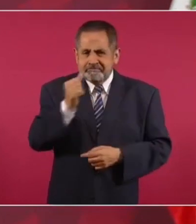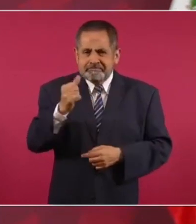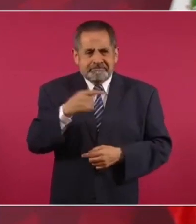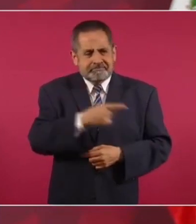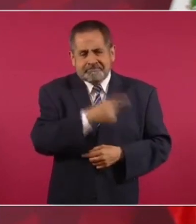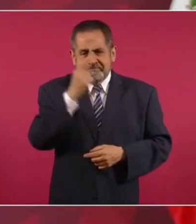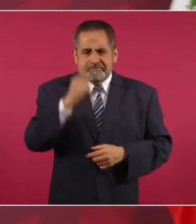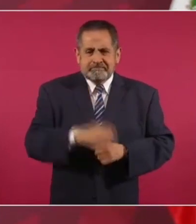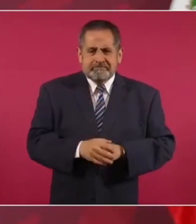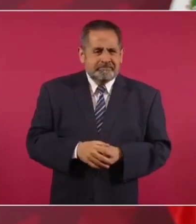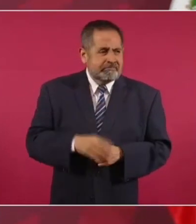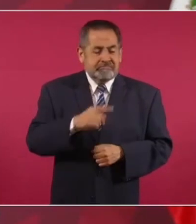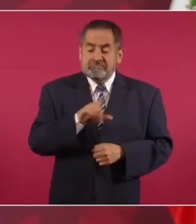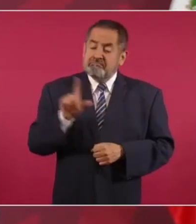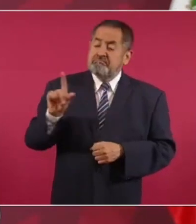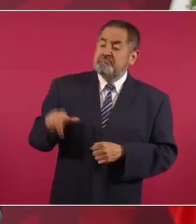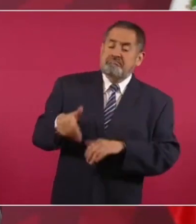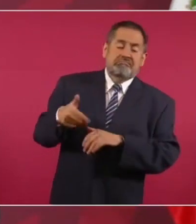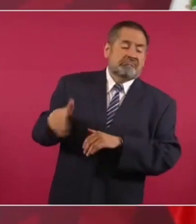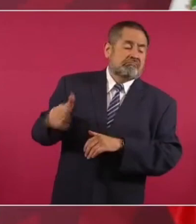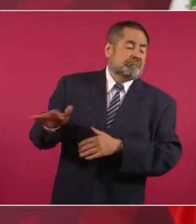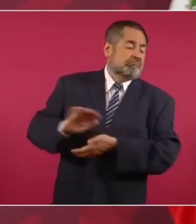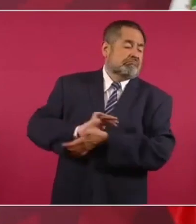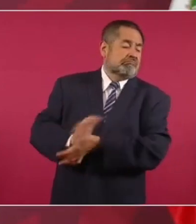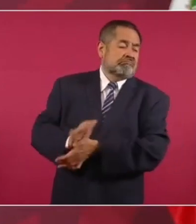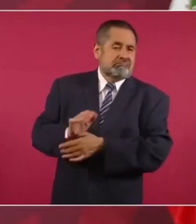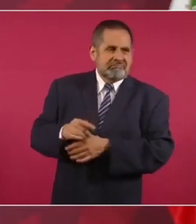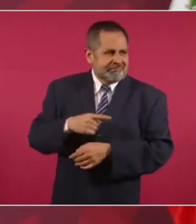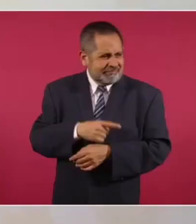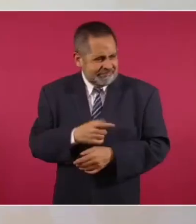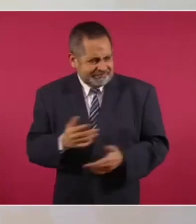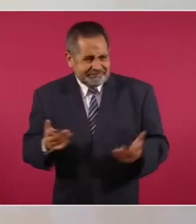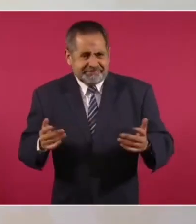en forma despectiva, discriminatoria.